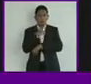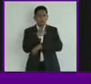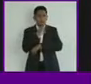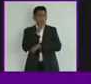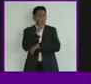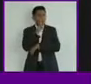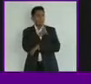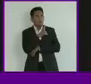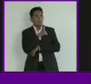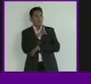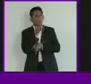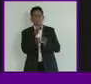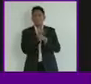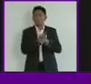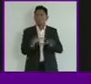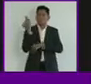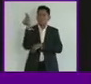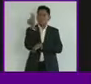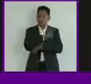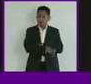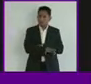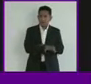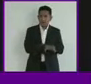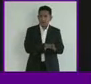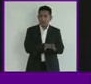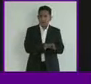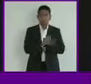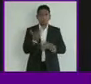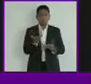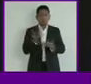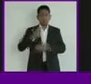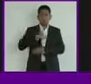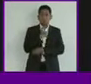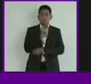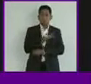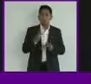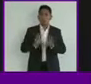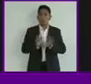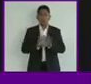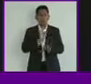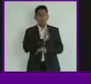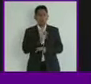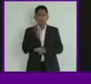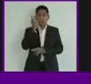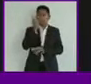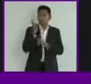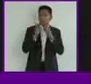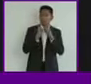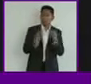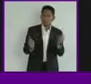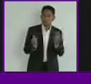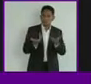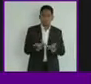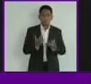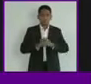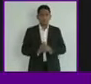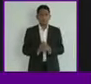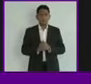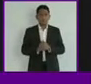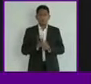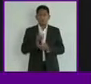se refirió, y generar conflictos o conocer y enfrentarnos nuevamente a situaciones que yo les diría, a mí me